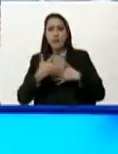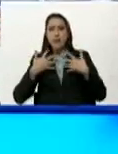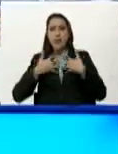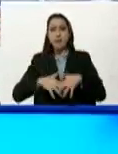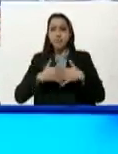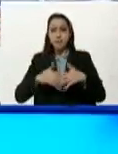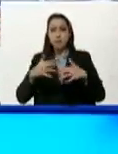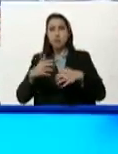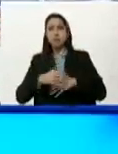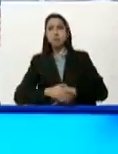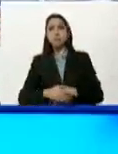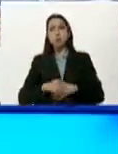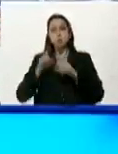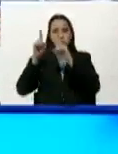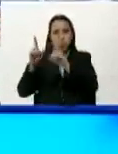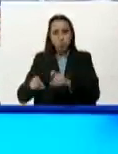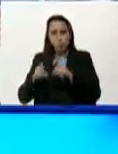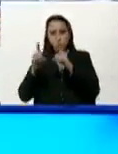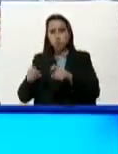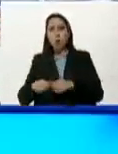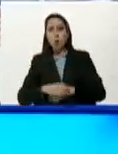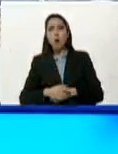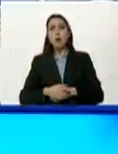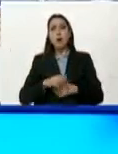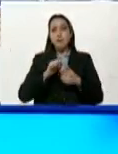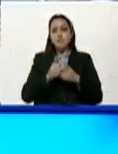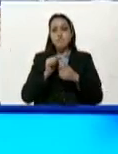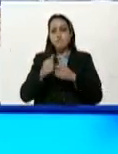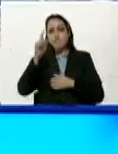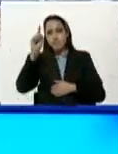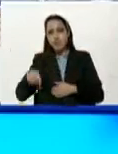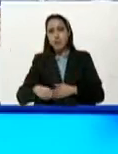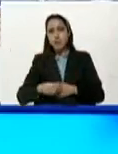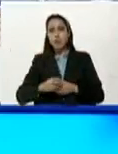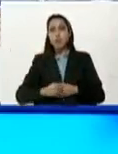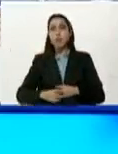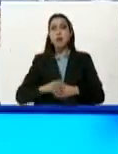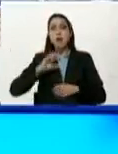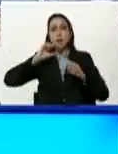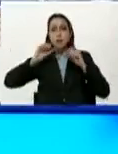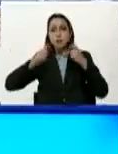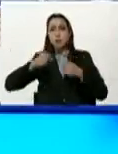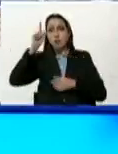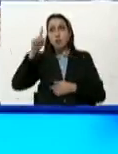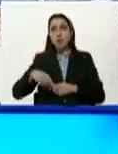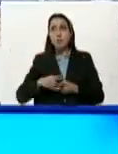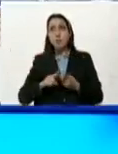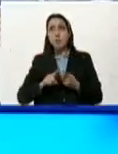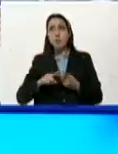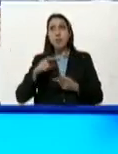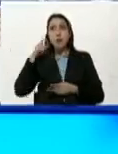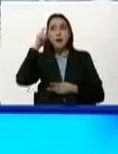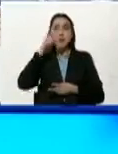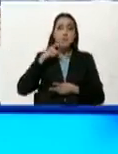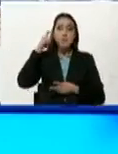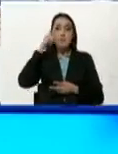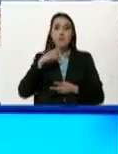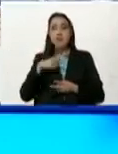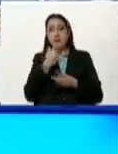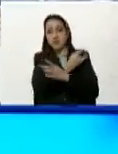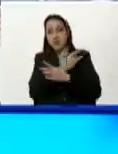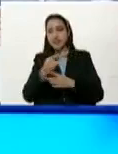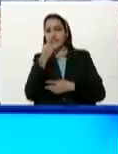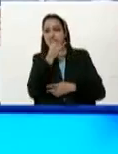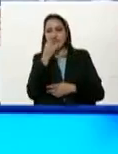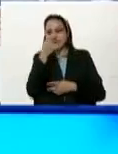producción y siembra de papa zanahoria brócoli fresa cebollín y